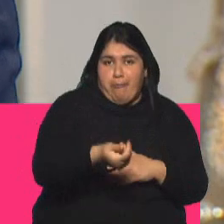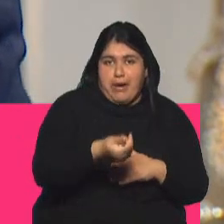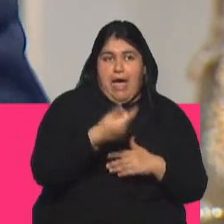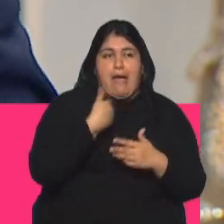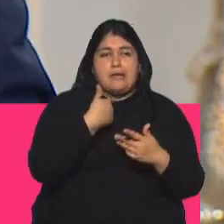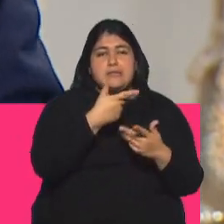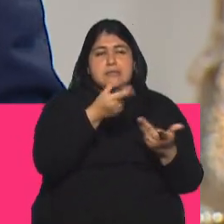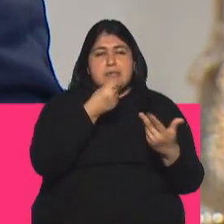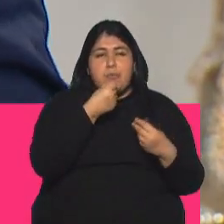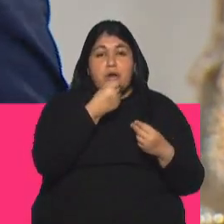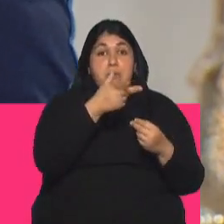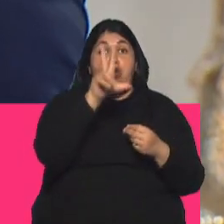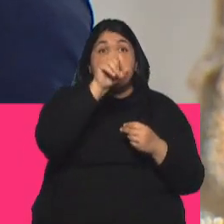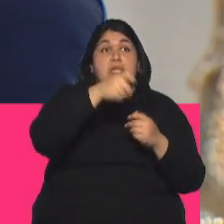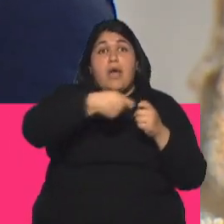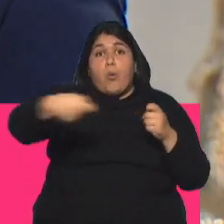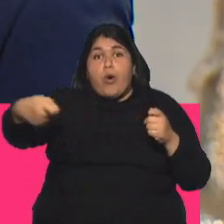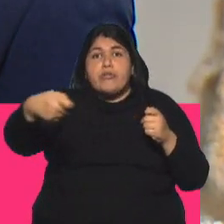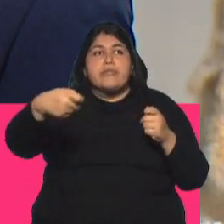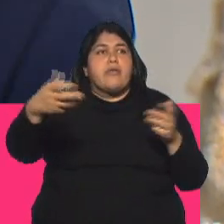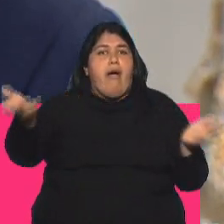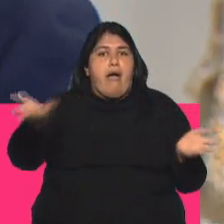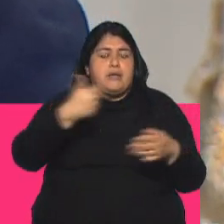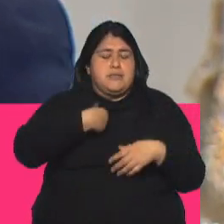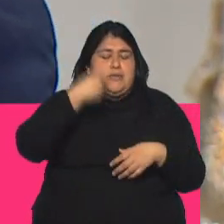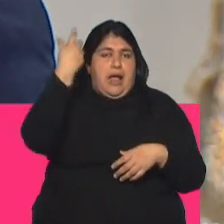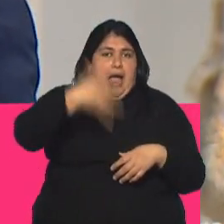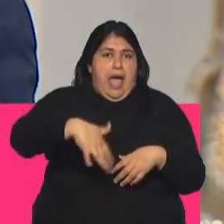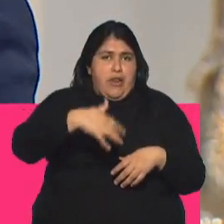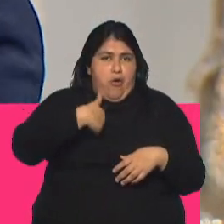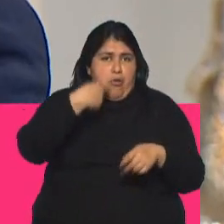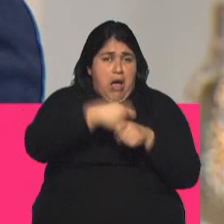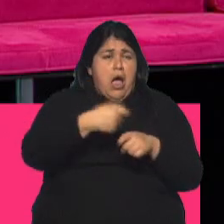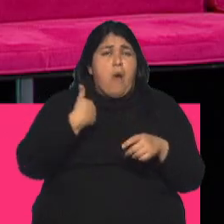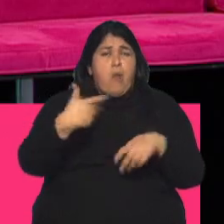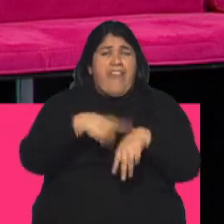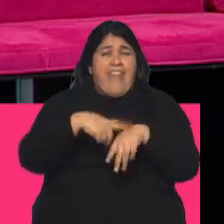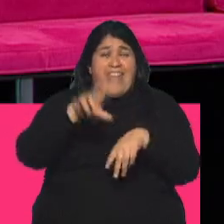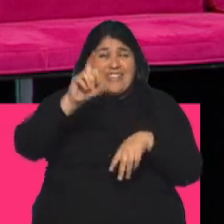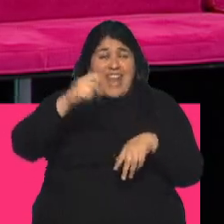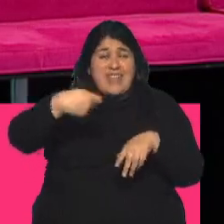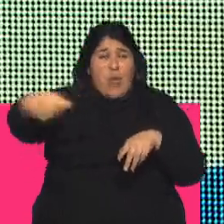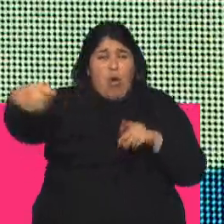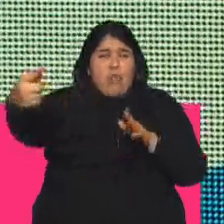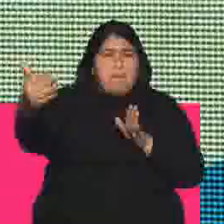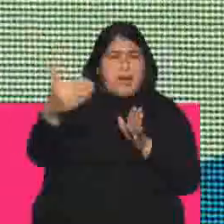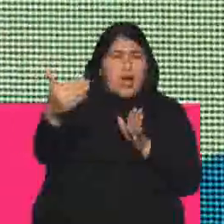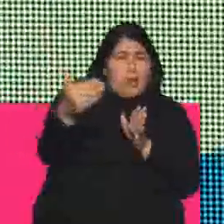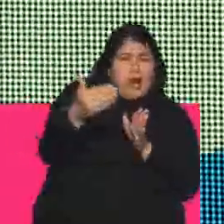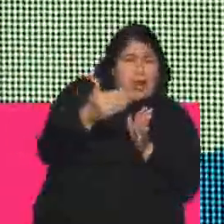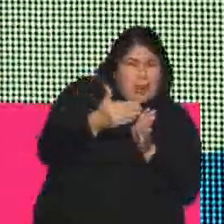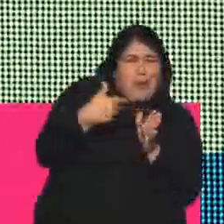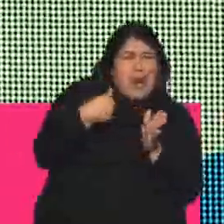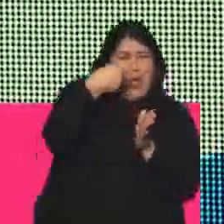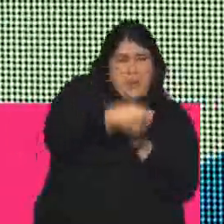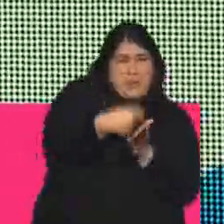también, de la, por más que lo tengas que pagar en 30 cuotas, porque si te lo cobran carísimo, digo que ahí haya... Claro, comparar, ¿no? En caso